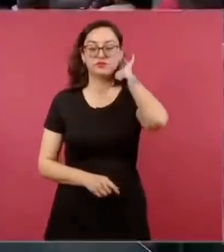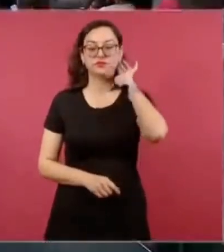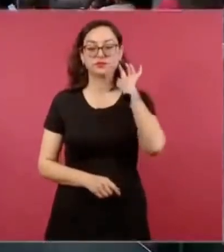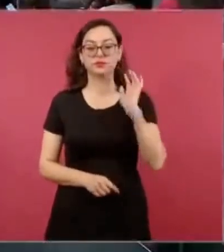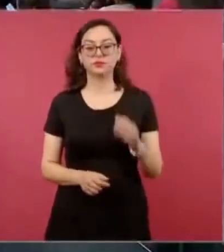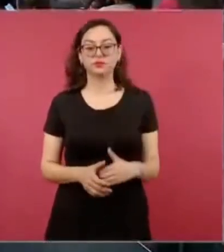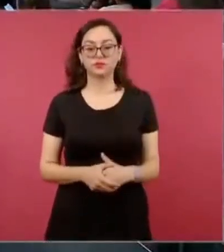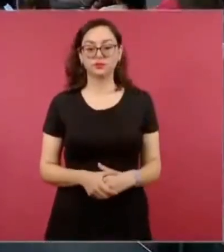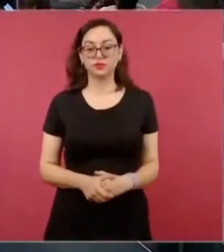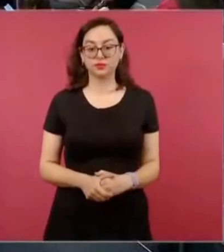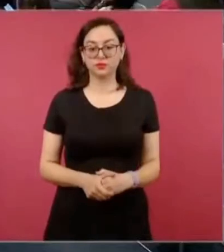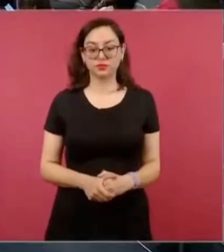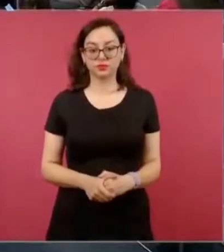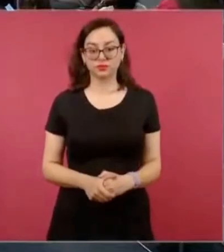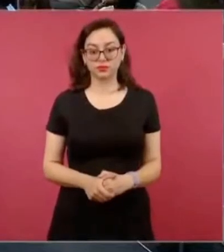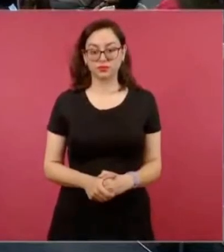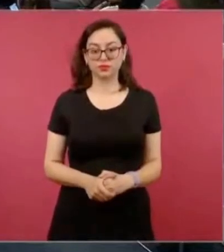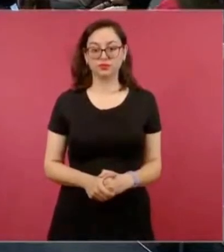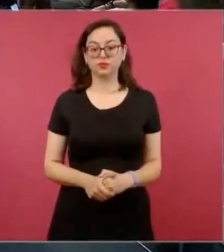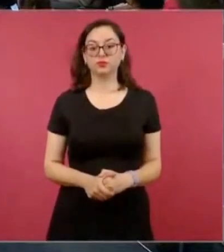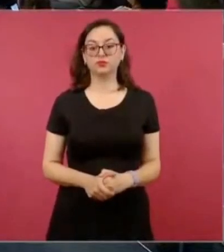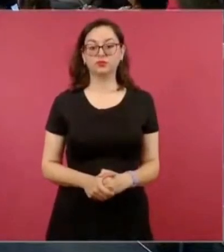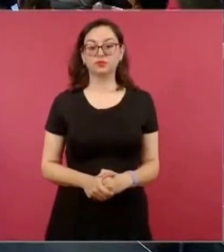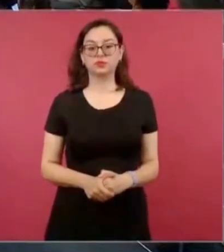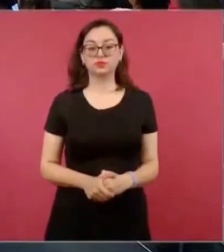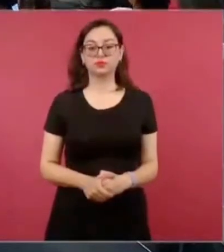Porque explica